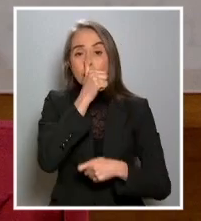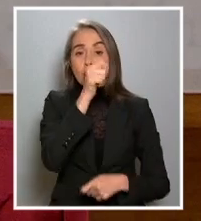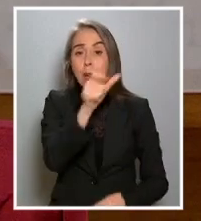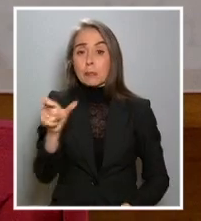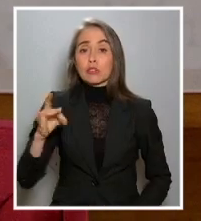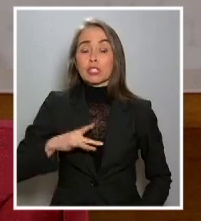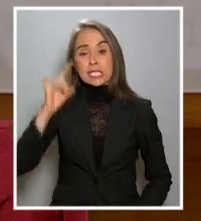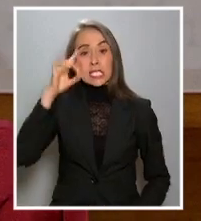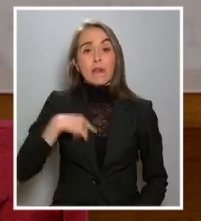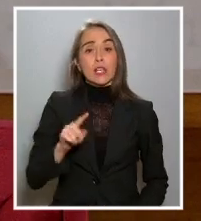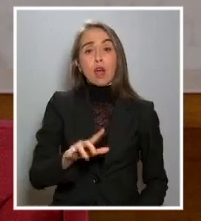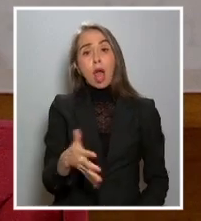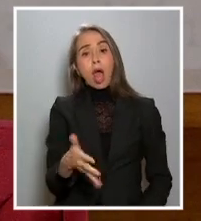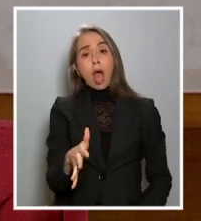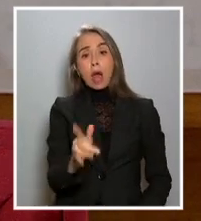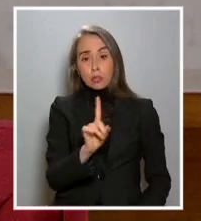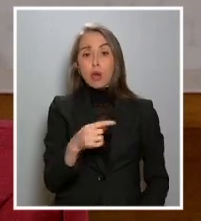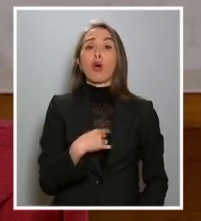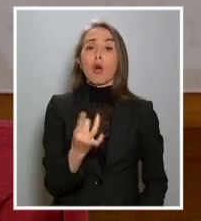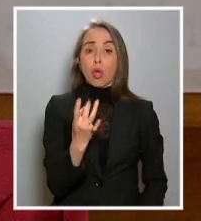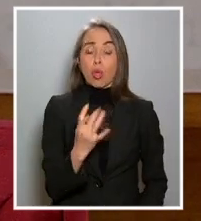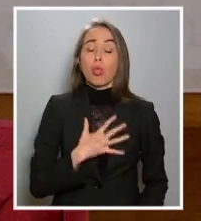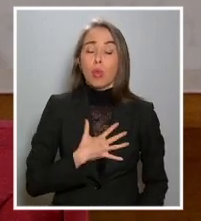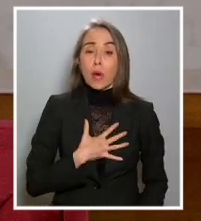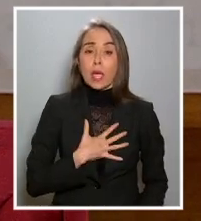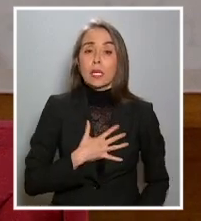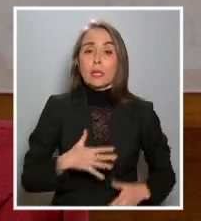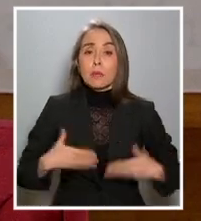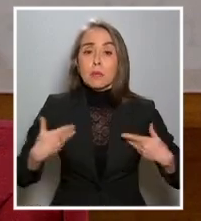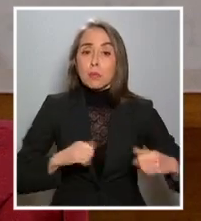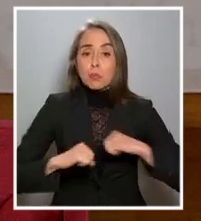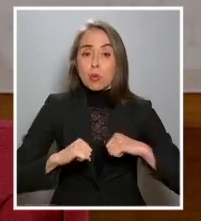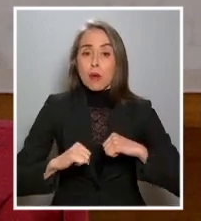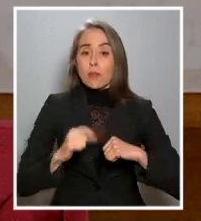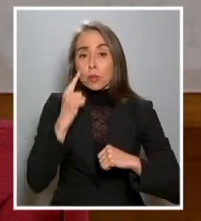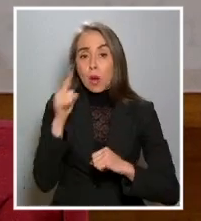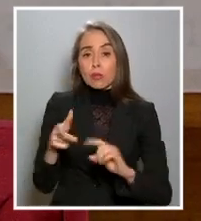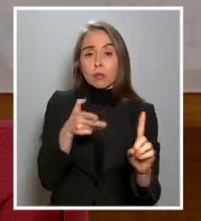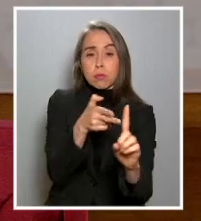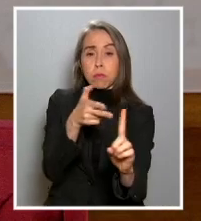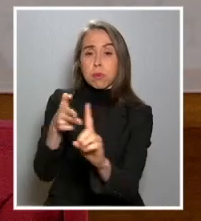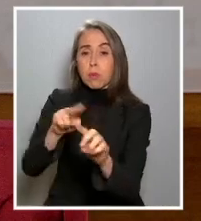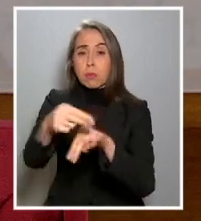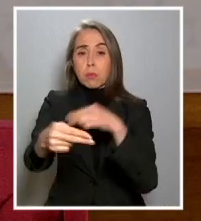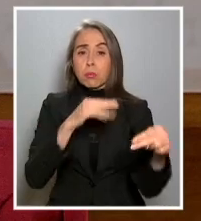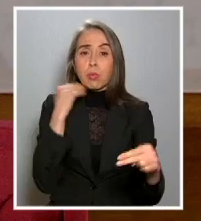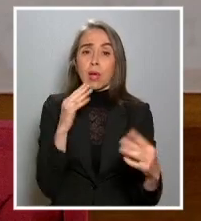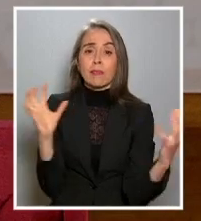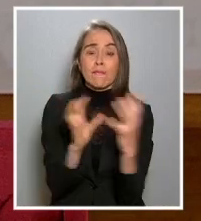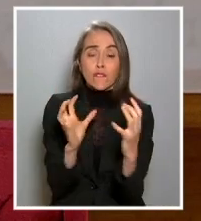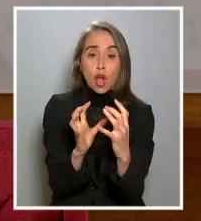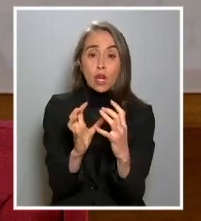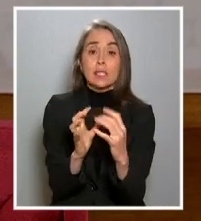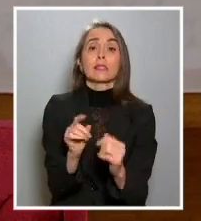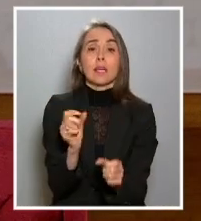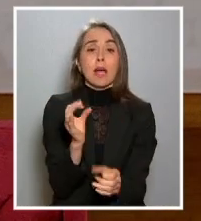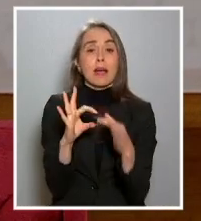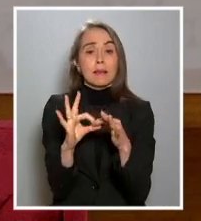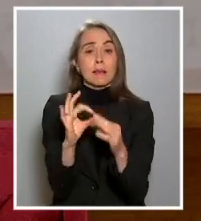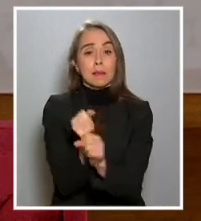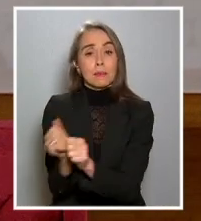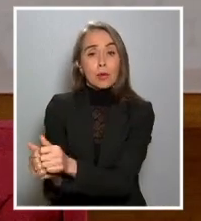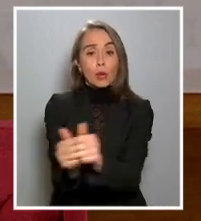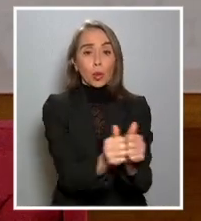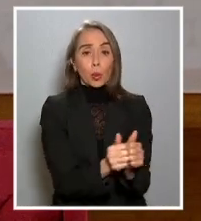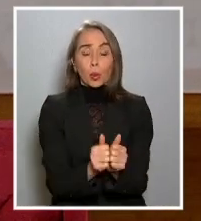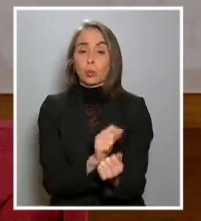mano. Nos duele y moviliza cada caso de violencia y muerte. Y gracias al trabajo conjunto